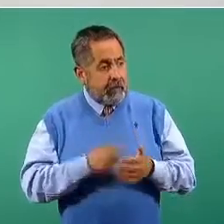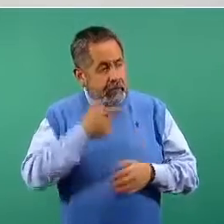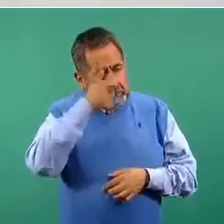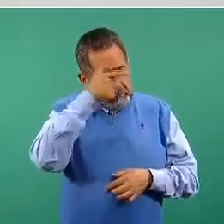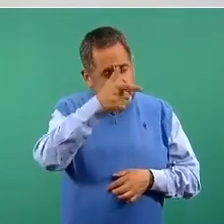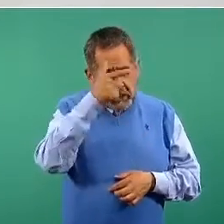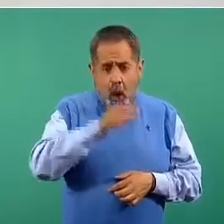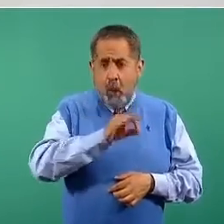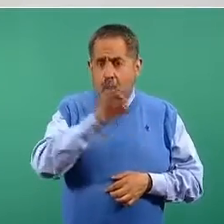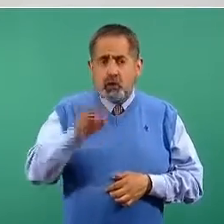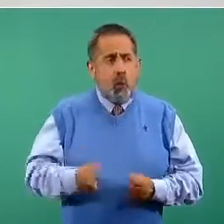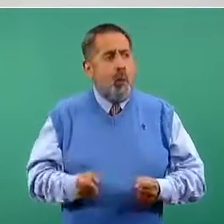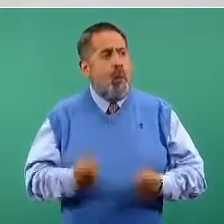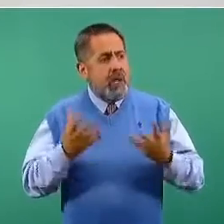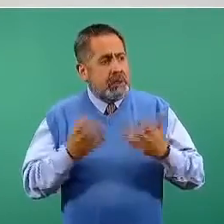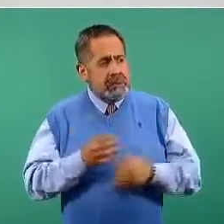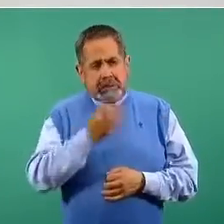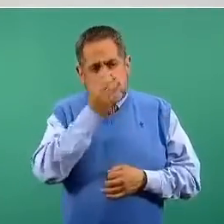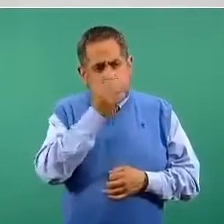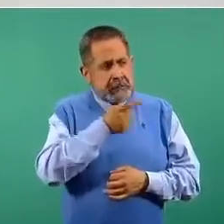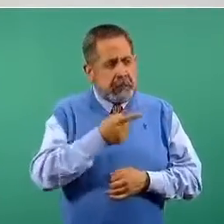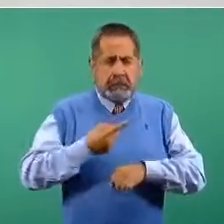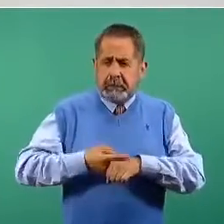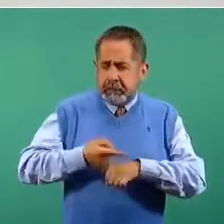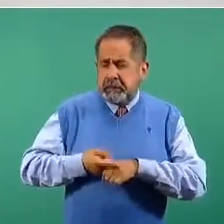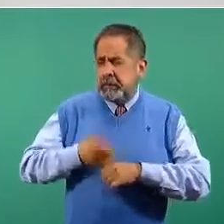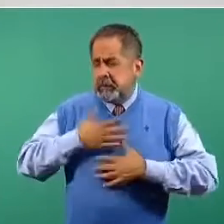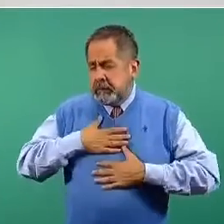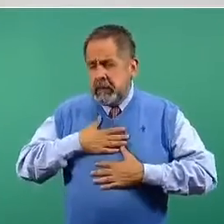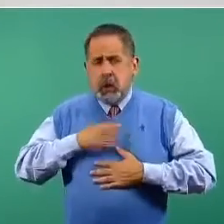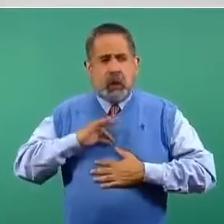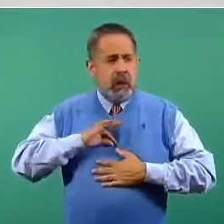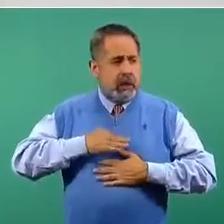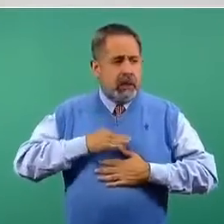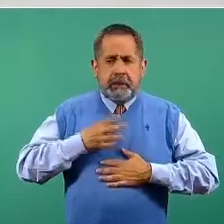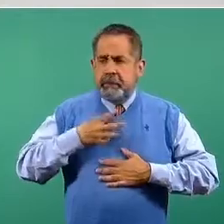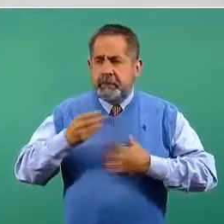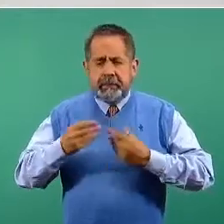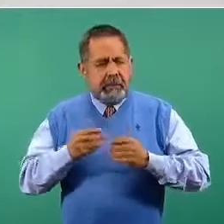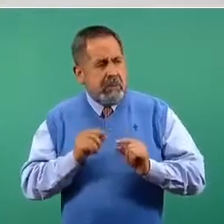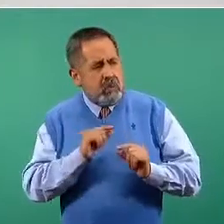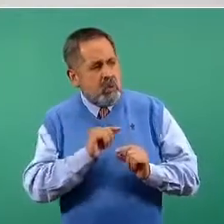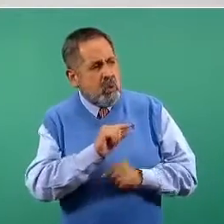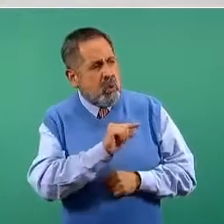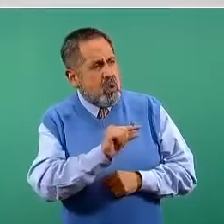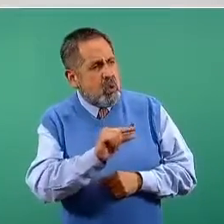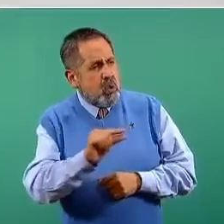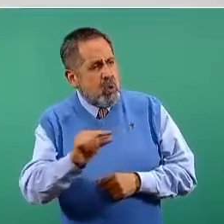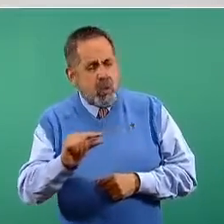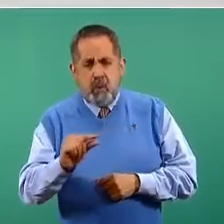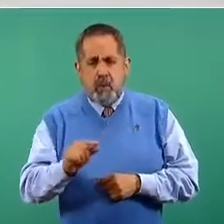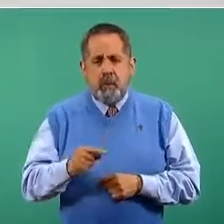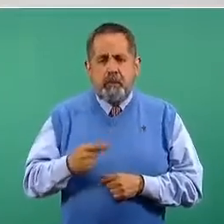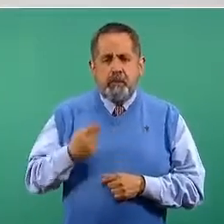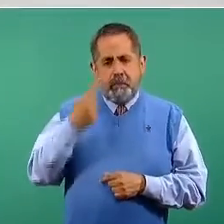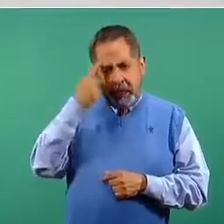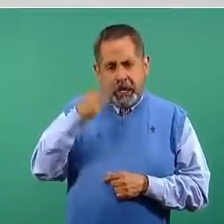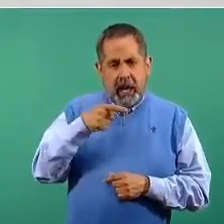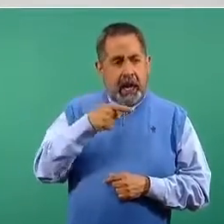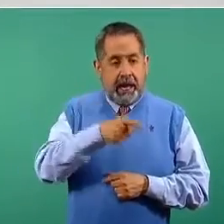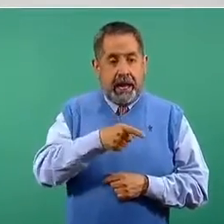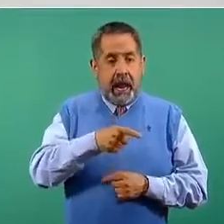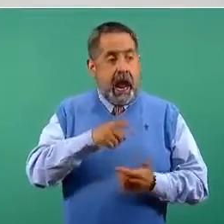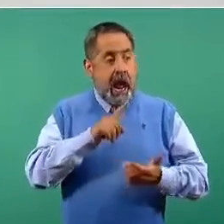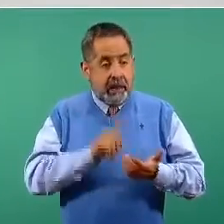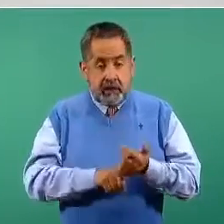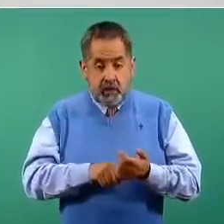de incidencia, es decir, carga de enfermedad, transmisión obviamente del virus, pero también son las que tienen las